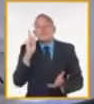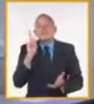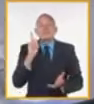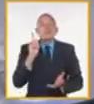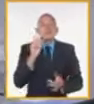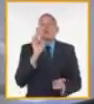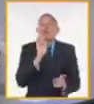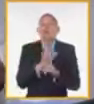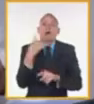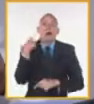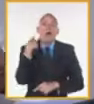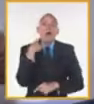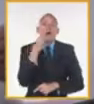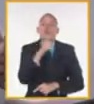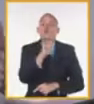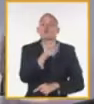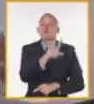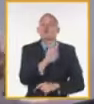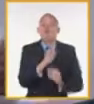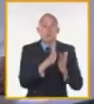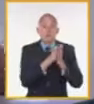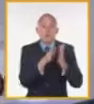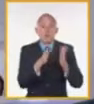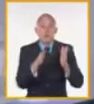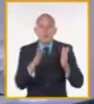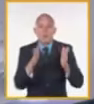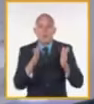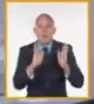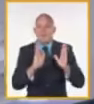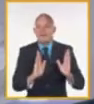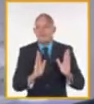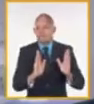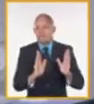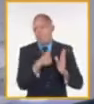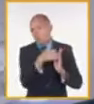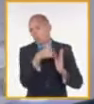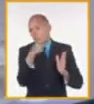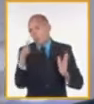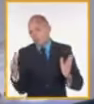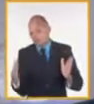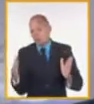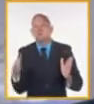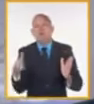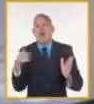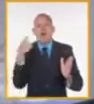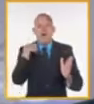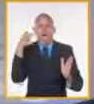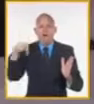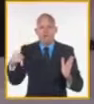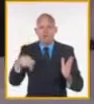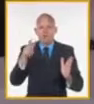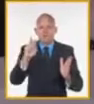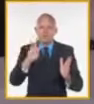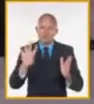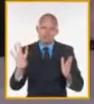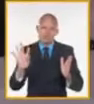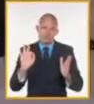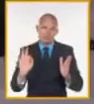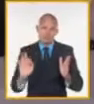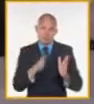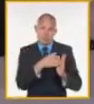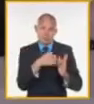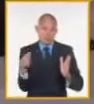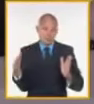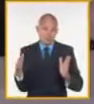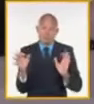59 y nos acompaña porque que es ha sido es y será una un arma de la guerra contra Cuba terrorismo permanente